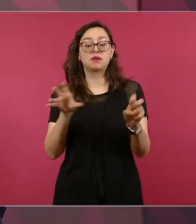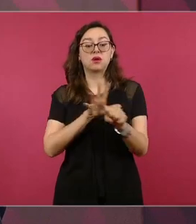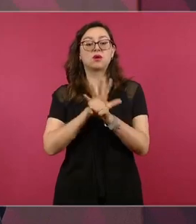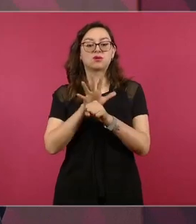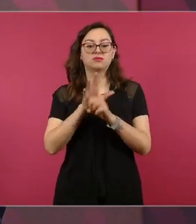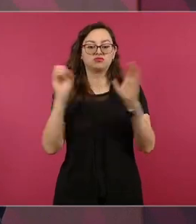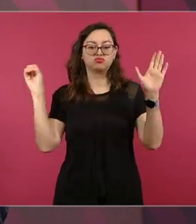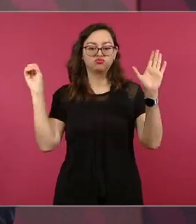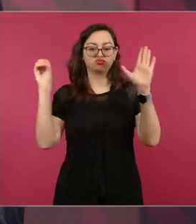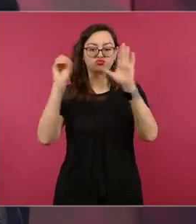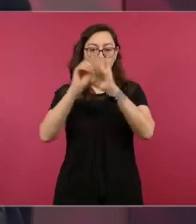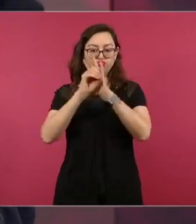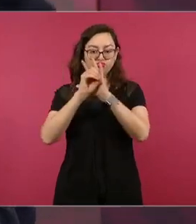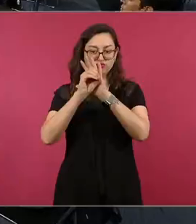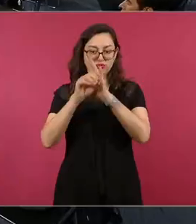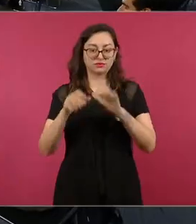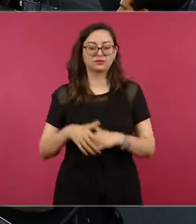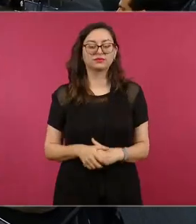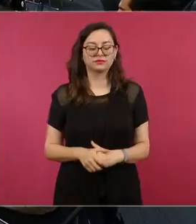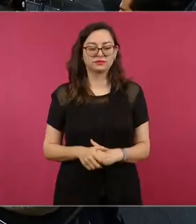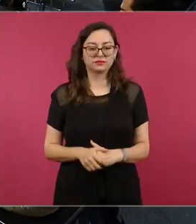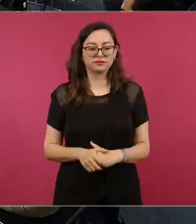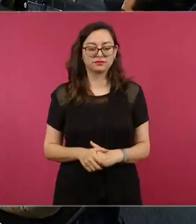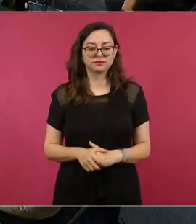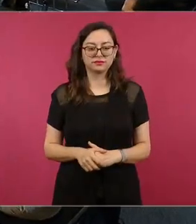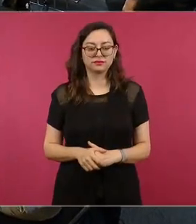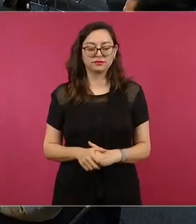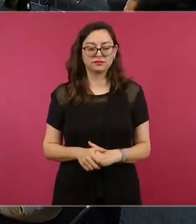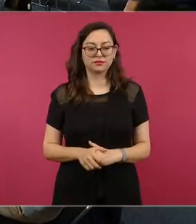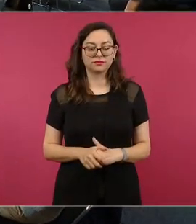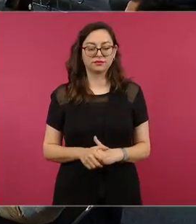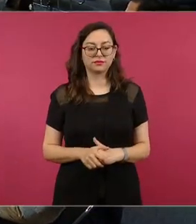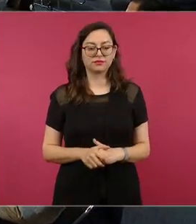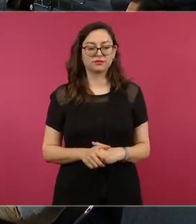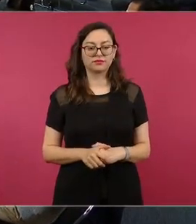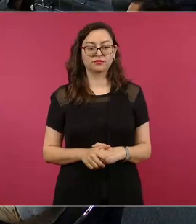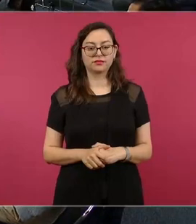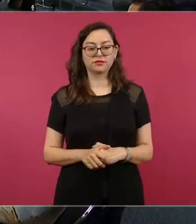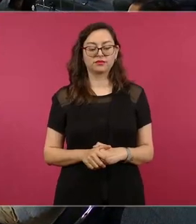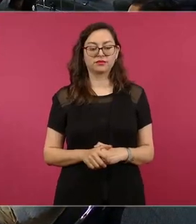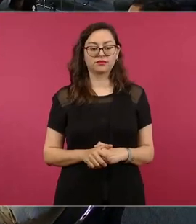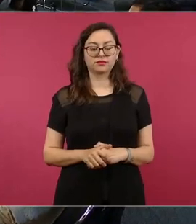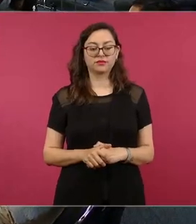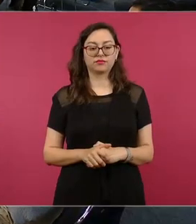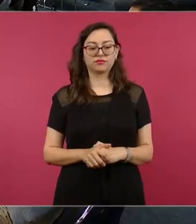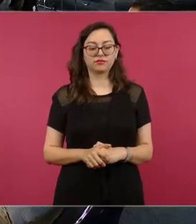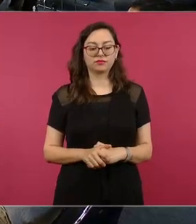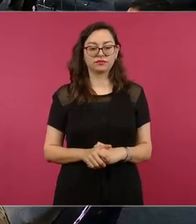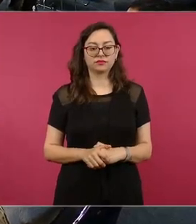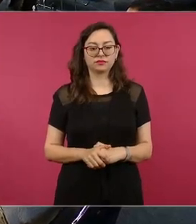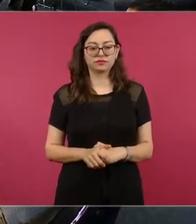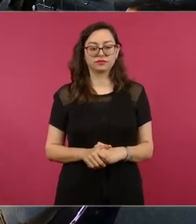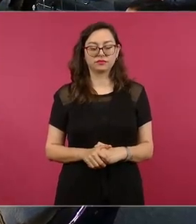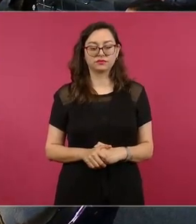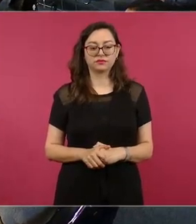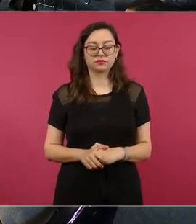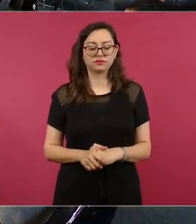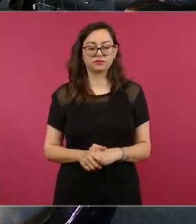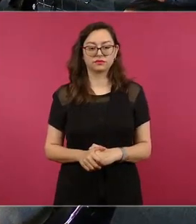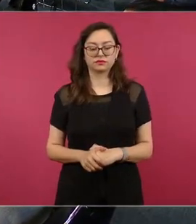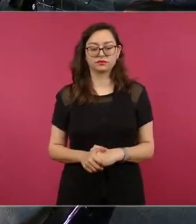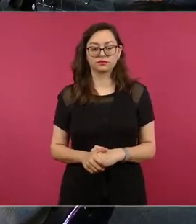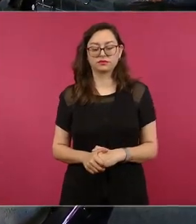porque está este pues